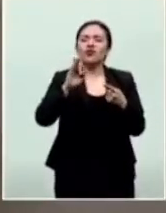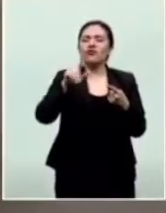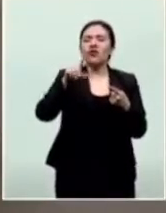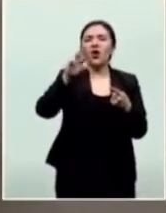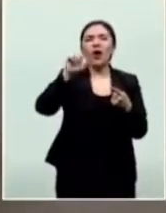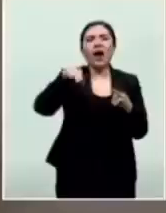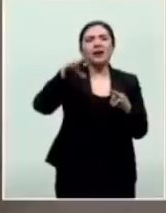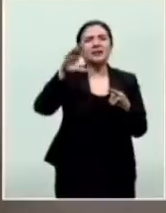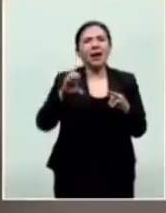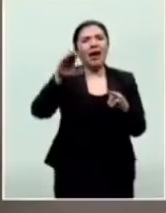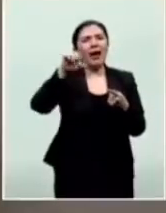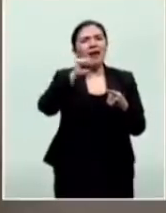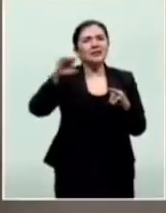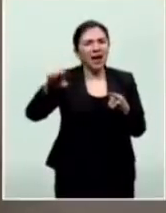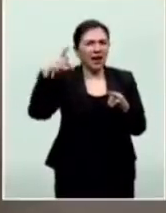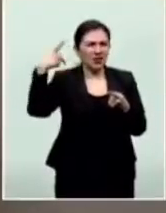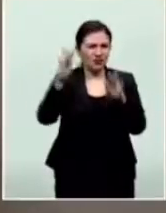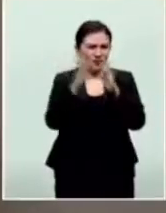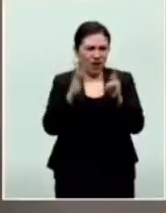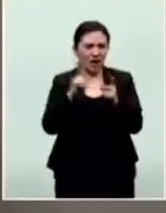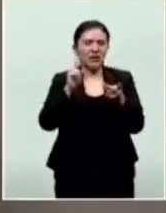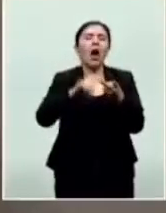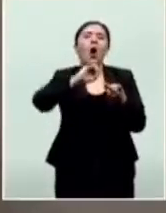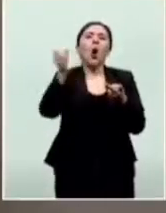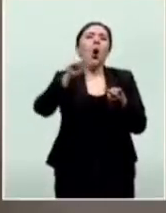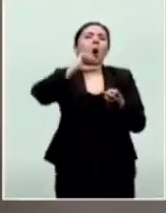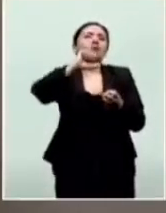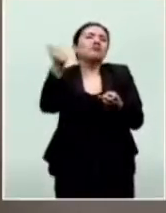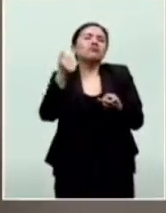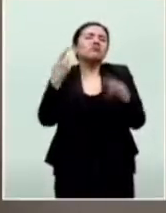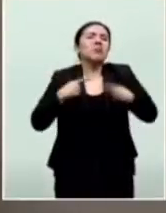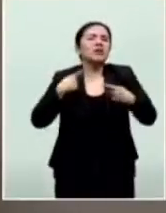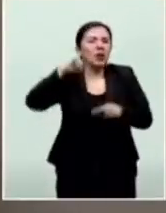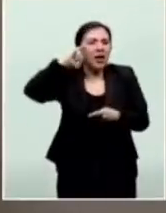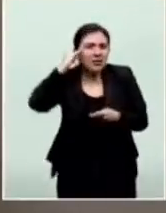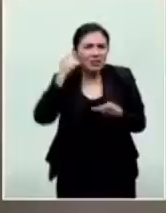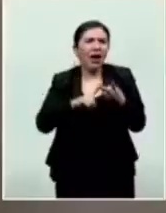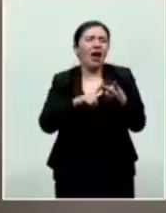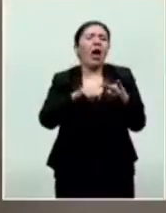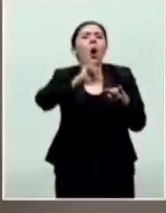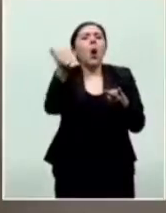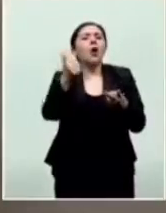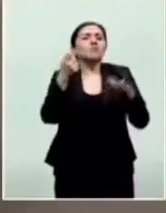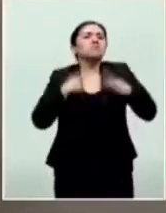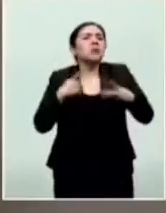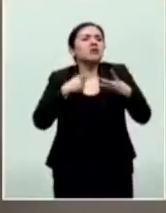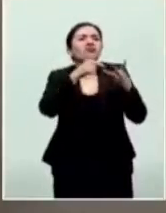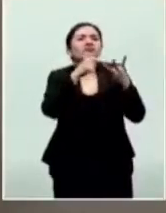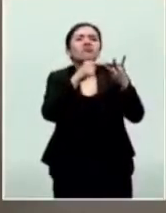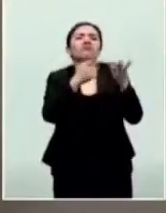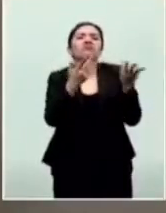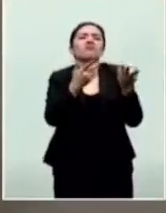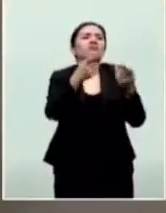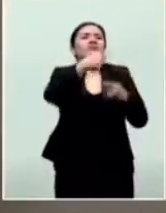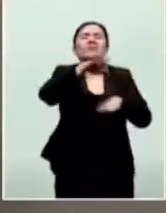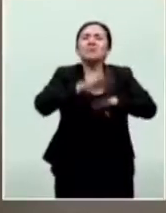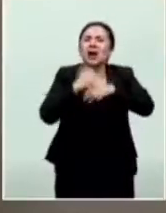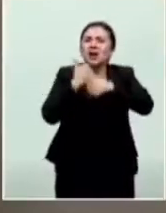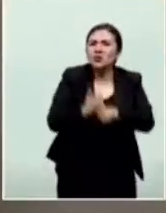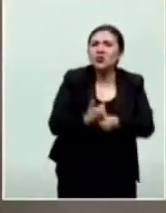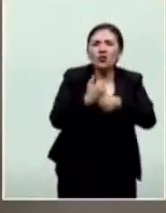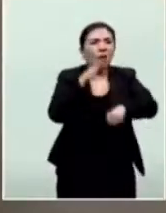hicimos en varios casos de indígenas, y en varios casos de personas muy desfavorecidas